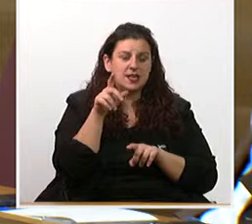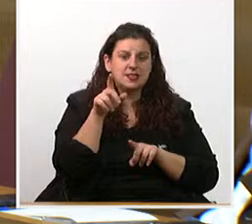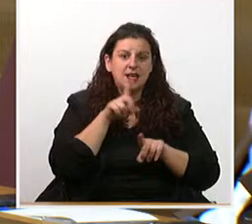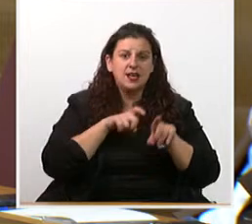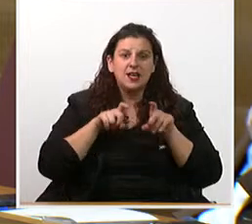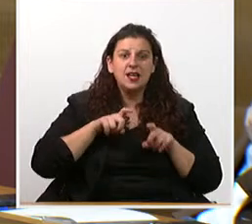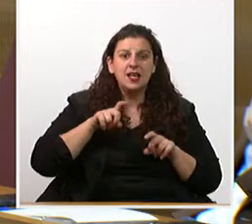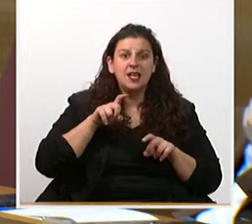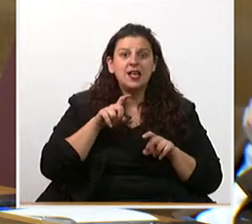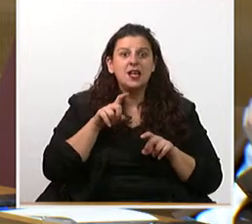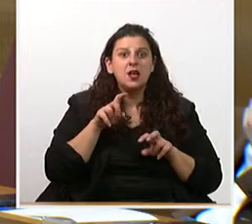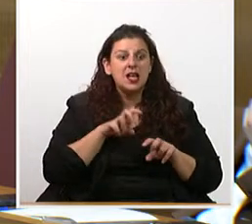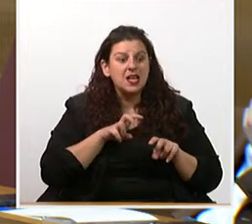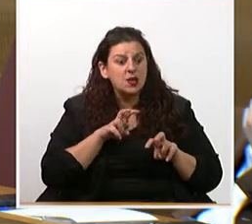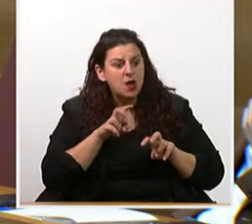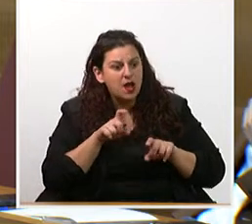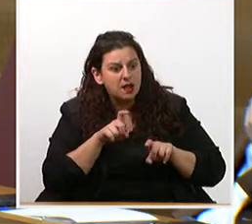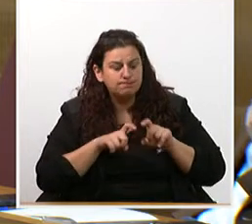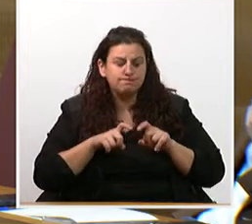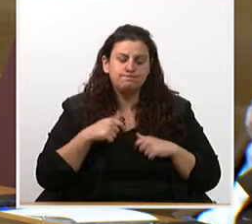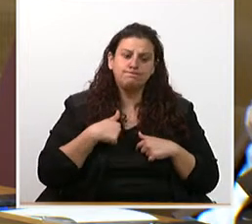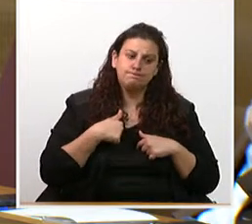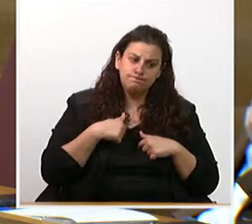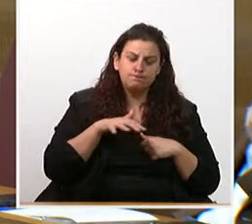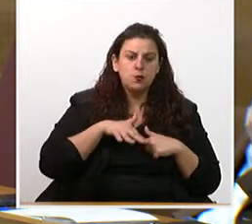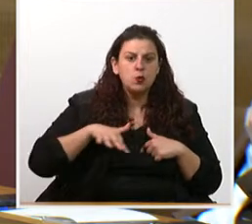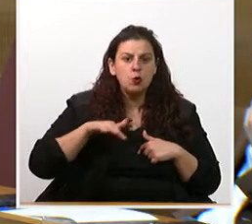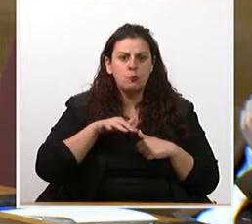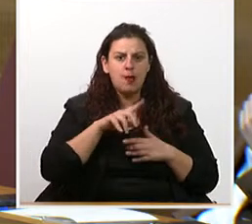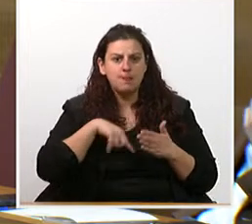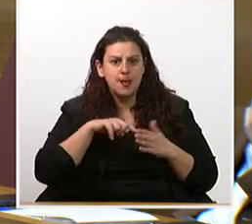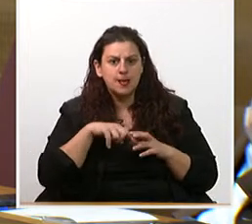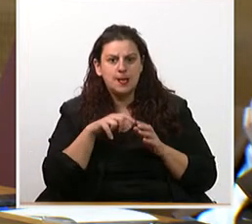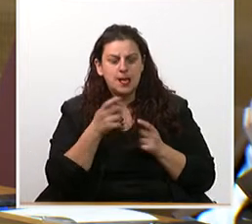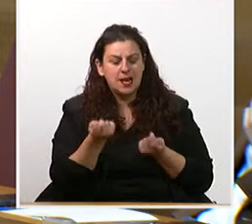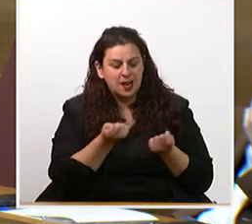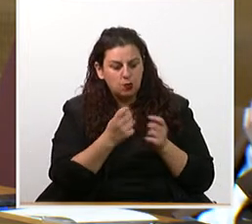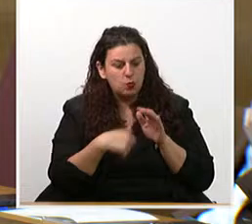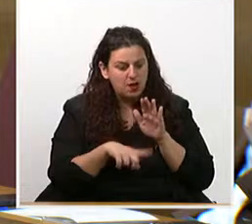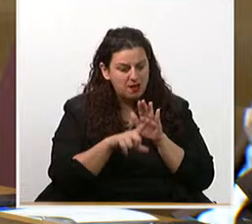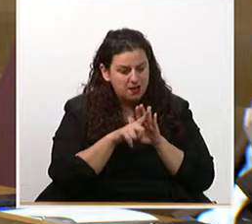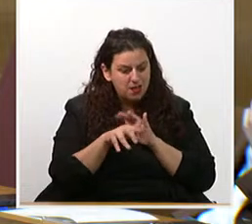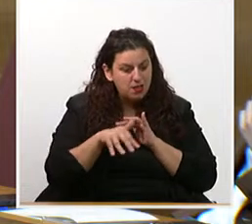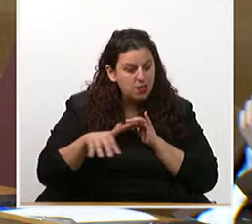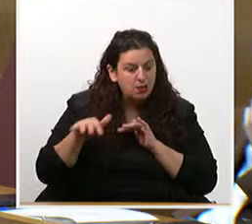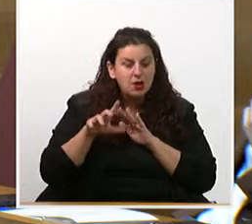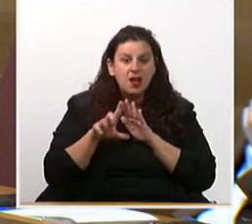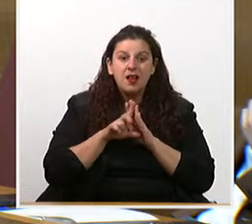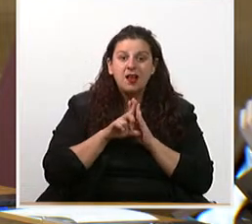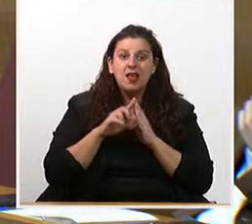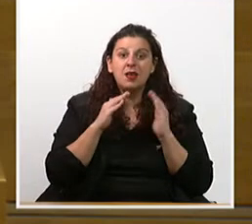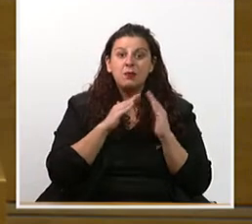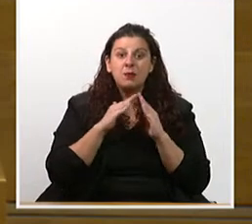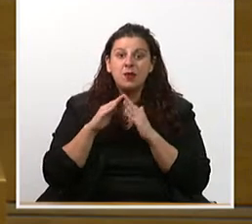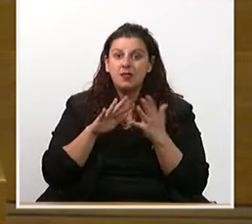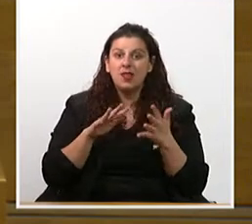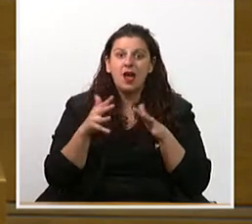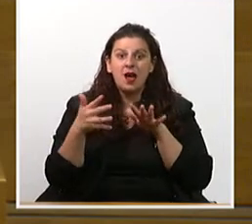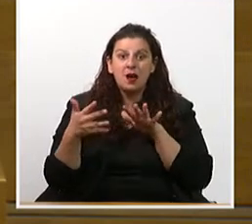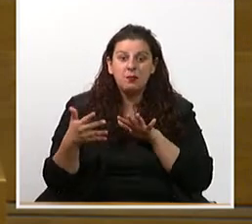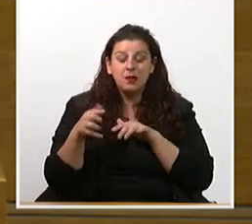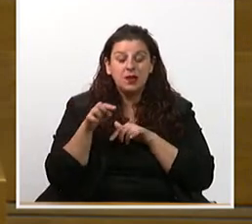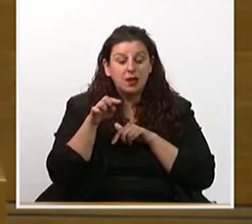preu del loguer que declaren les zones tensiones y que apliquen la lley de la vivenda termine term